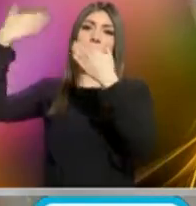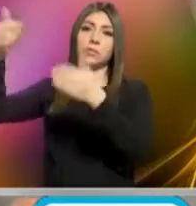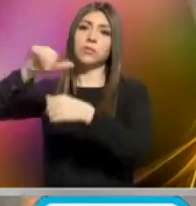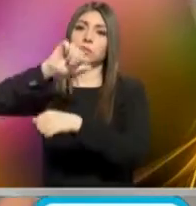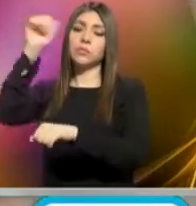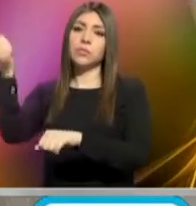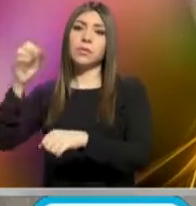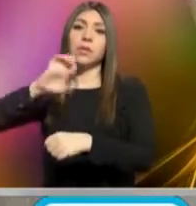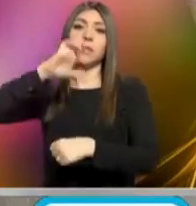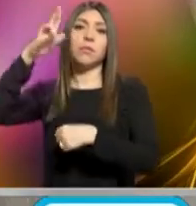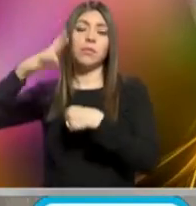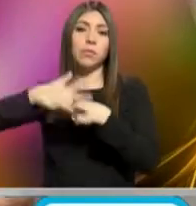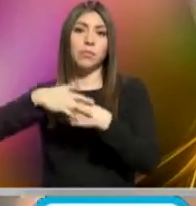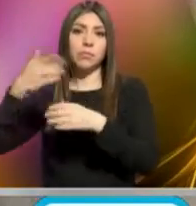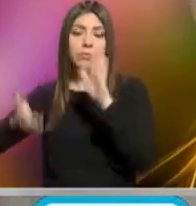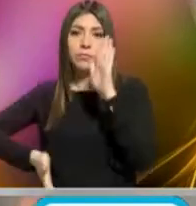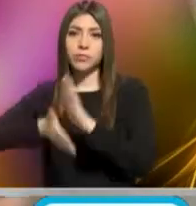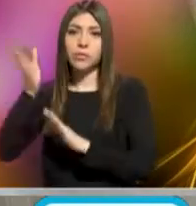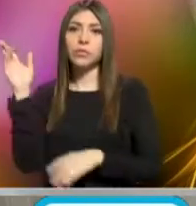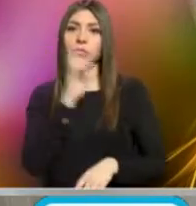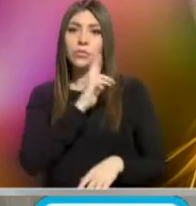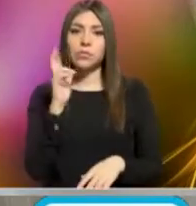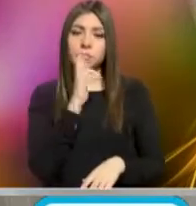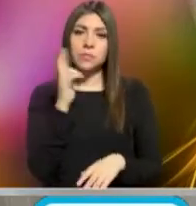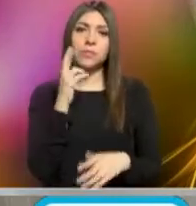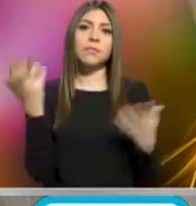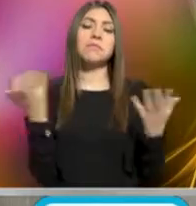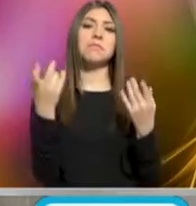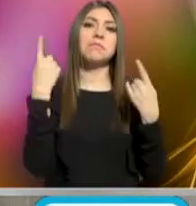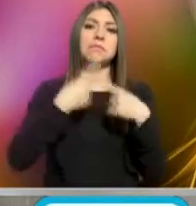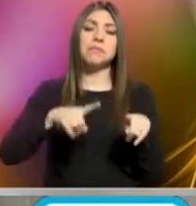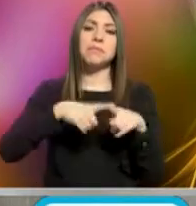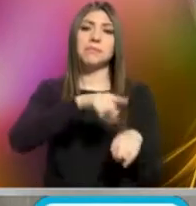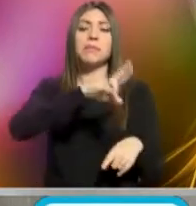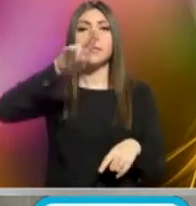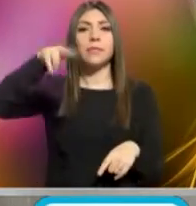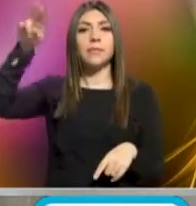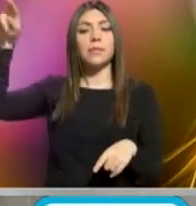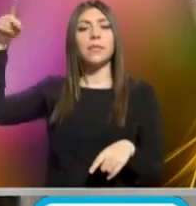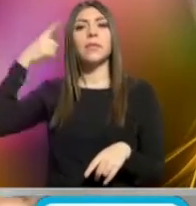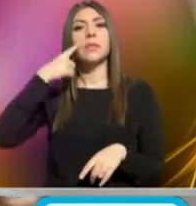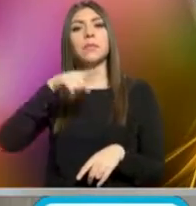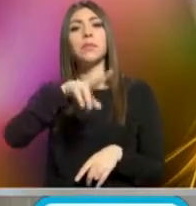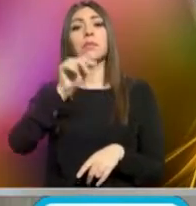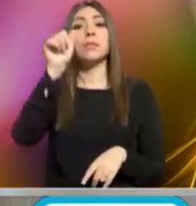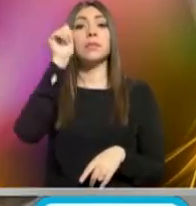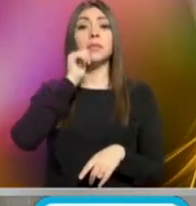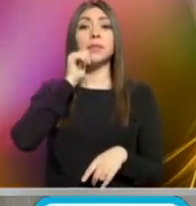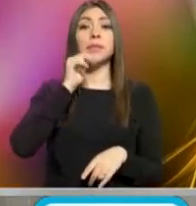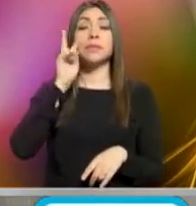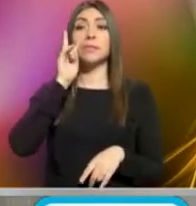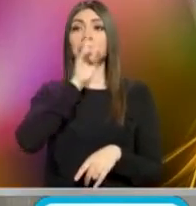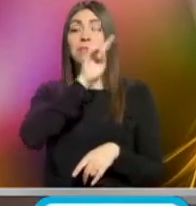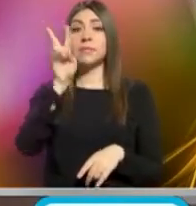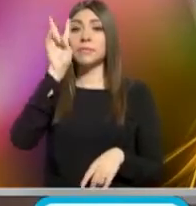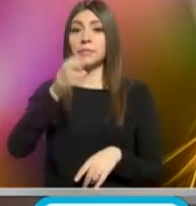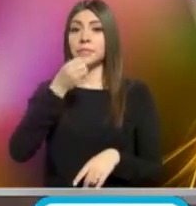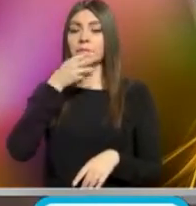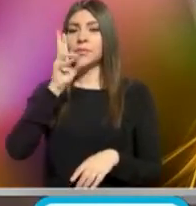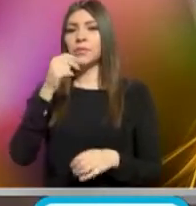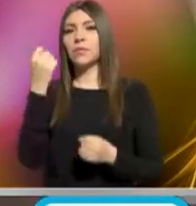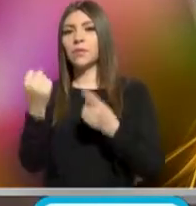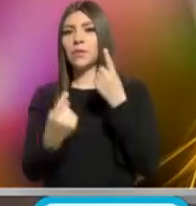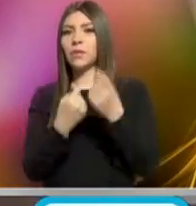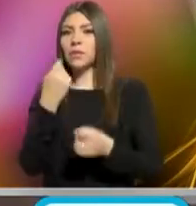en la zona de Europa, en la zona de Rusia, hacer algunos murales que no siempre tuvieron muy buena recepción. En algunos casos